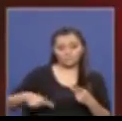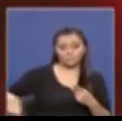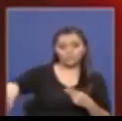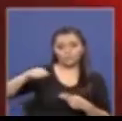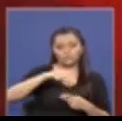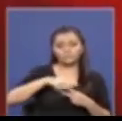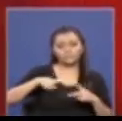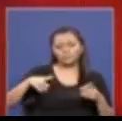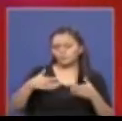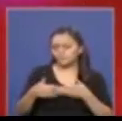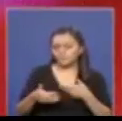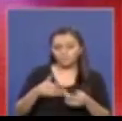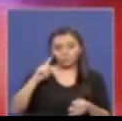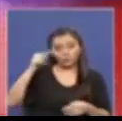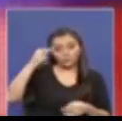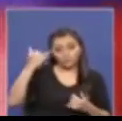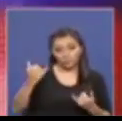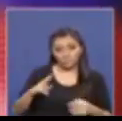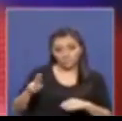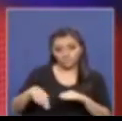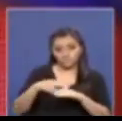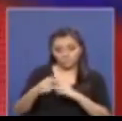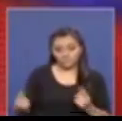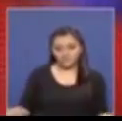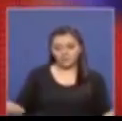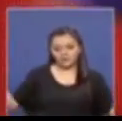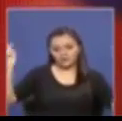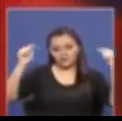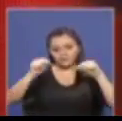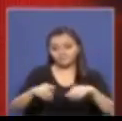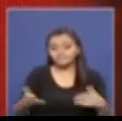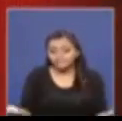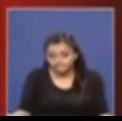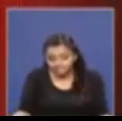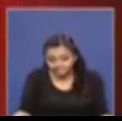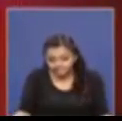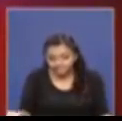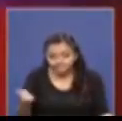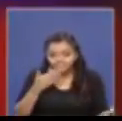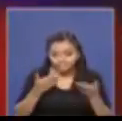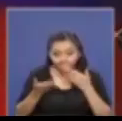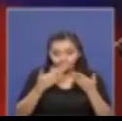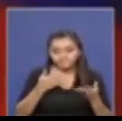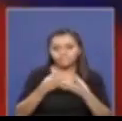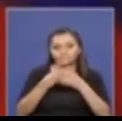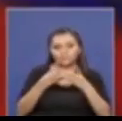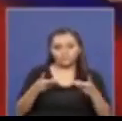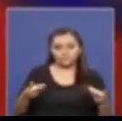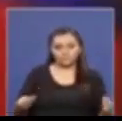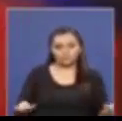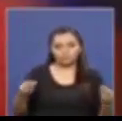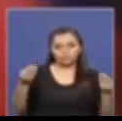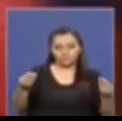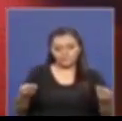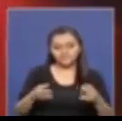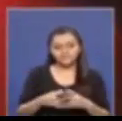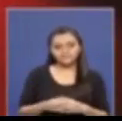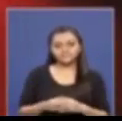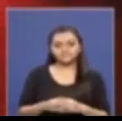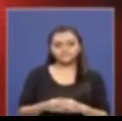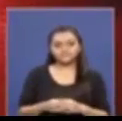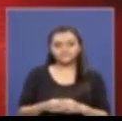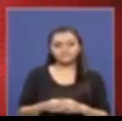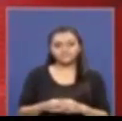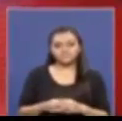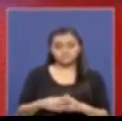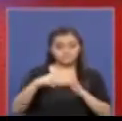compañeros, aquí estamos como gobierno nacional presentando soluciones frente a una realidad bastante complicada. Sigamos. Pero no